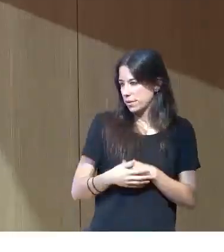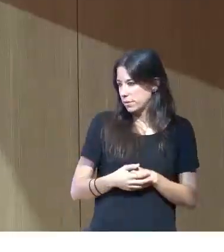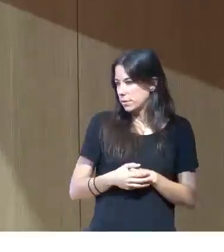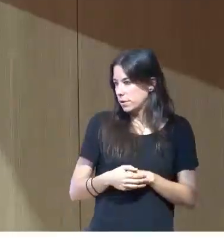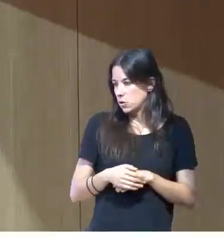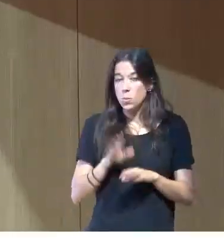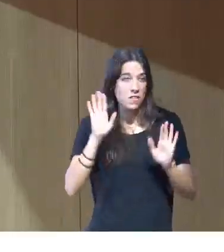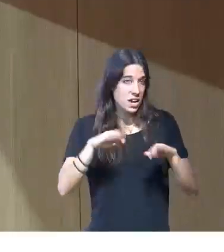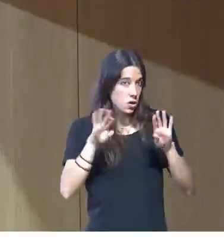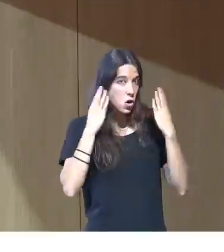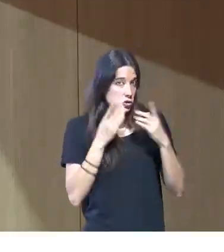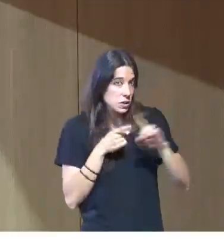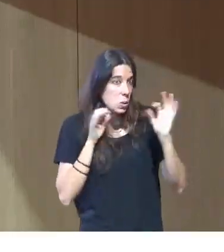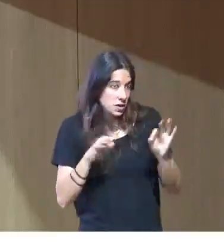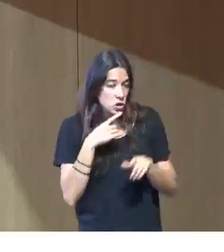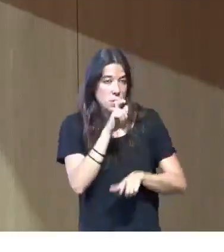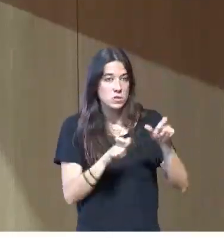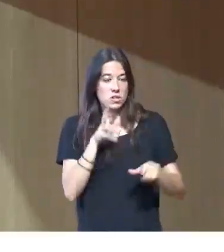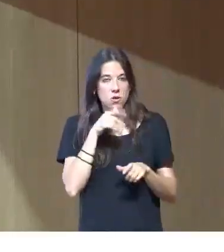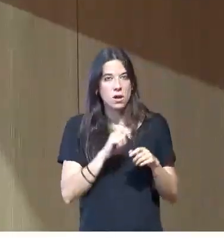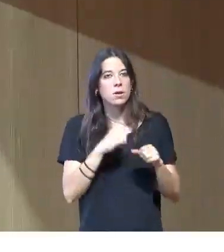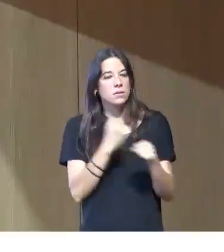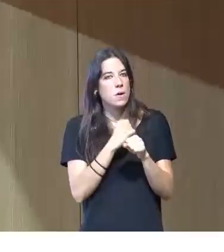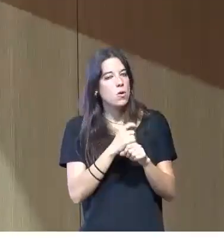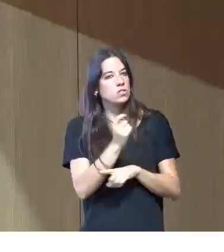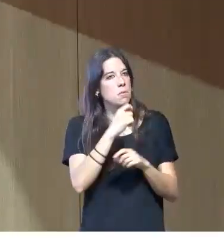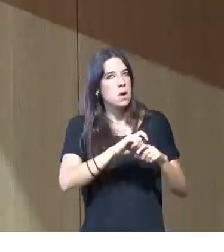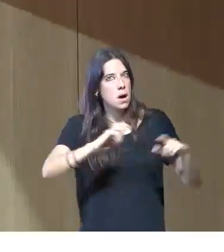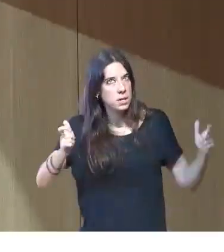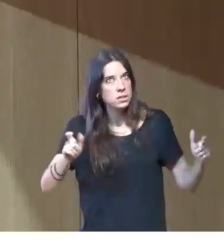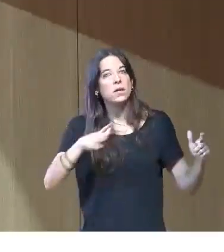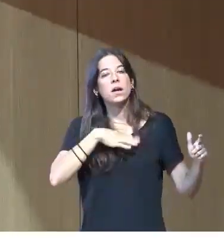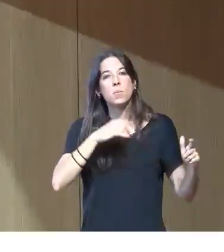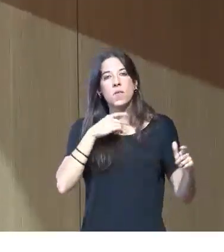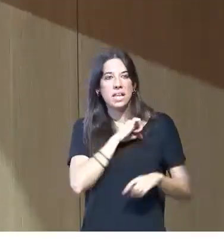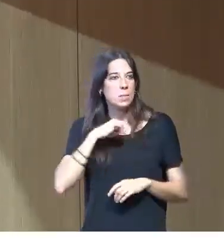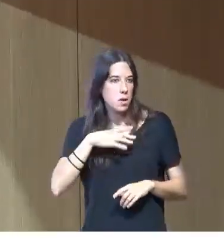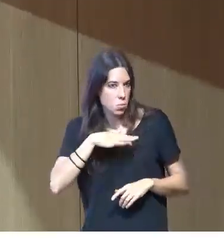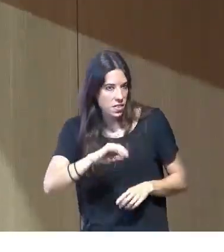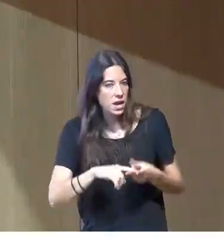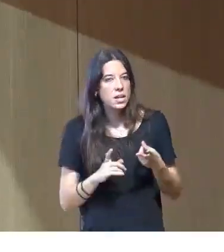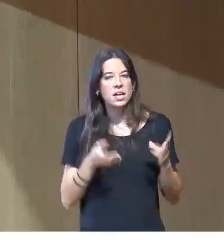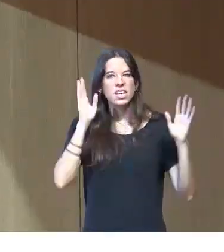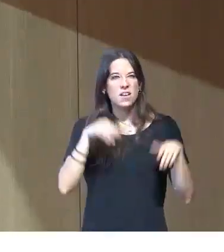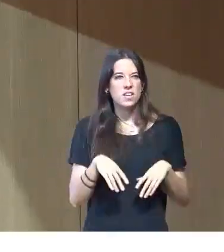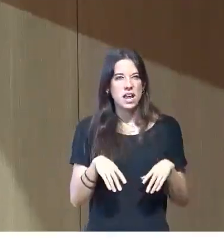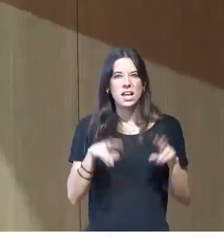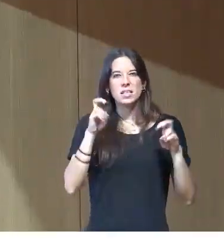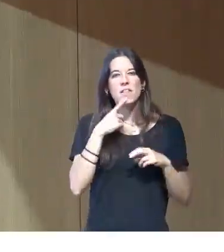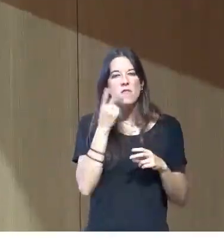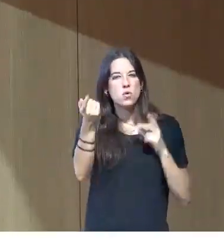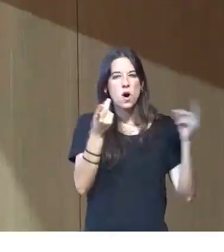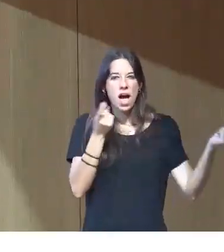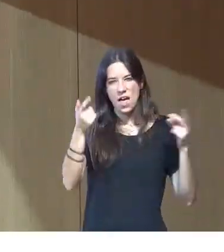más gente cada vez tenga un trabajo y sea se pueda independizar y que hayan no se desperdicie no esto que llamamos la fuga de